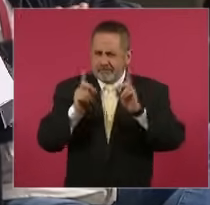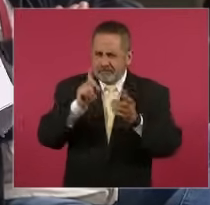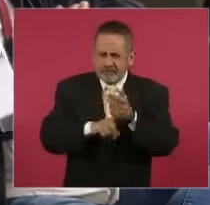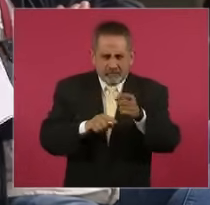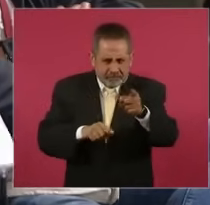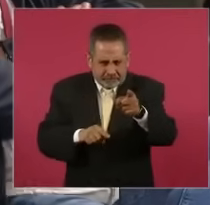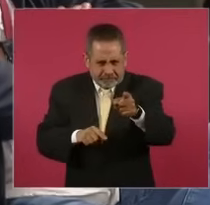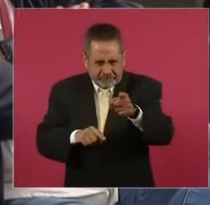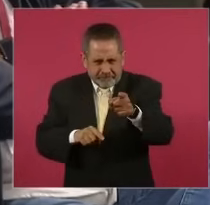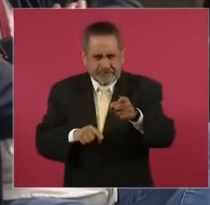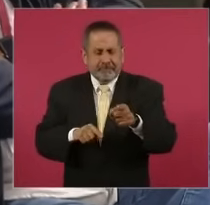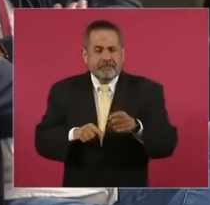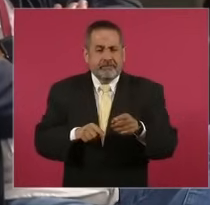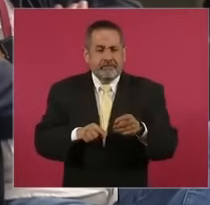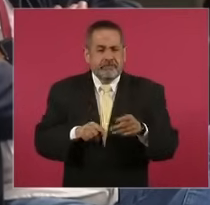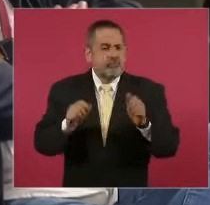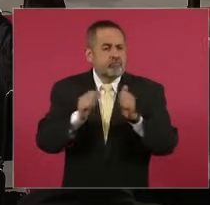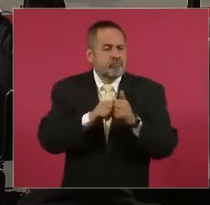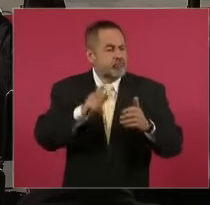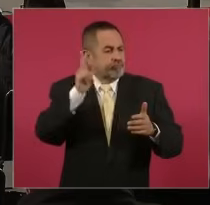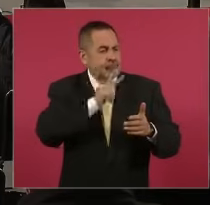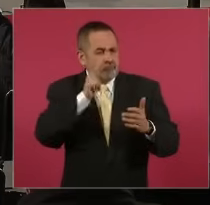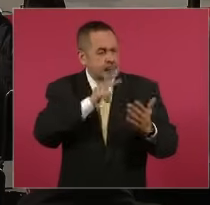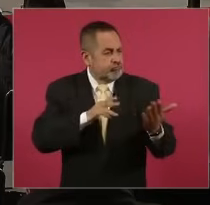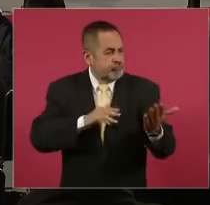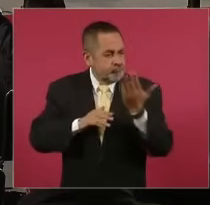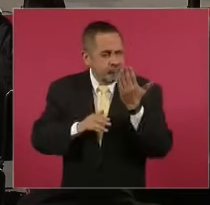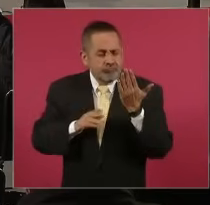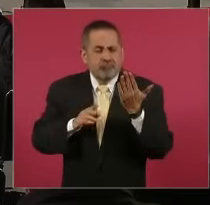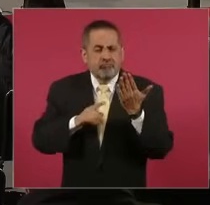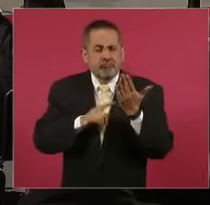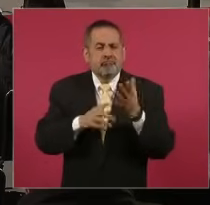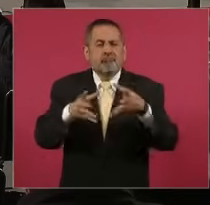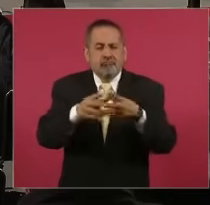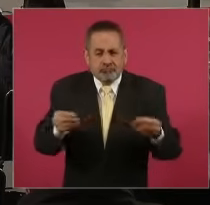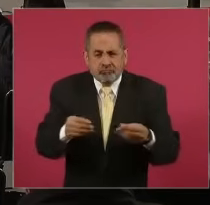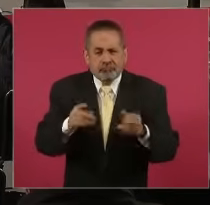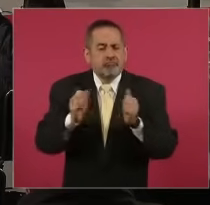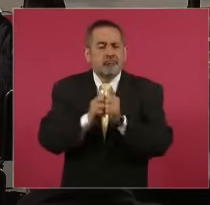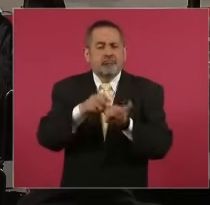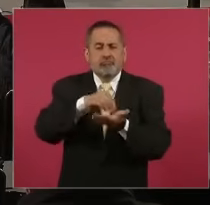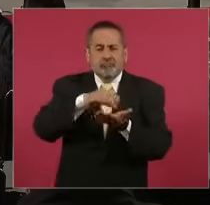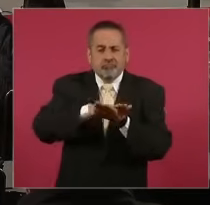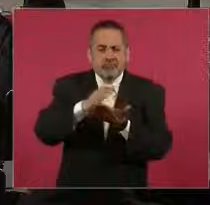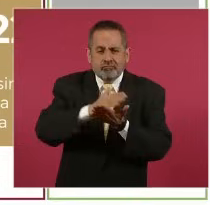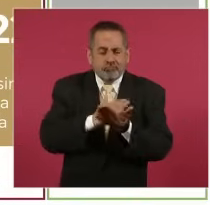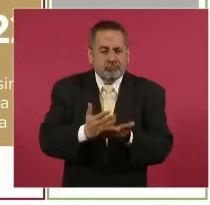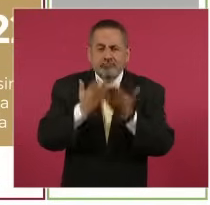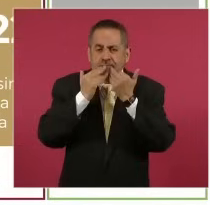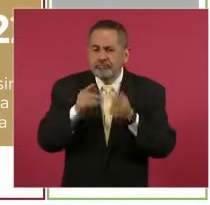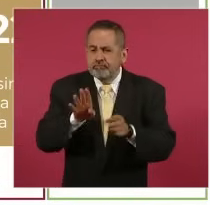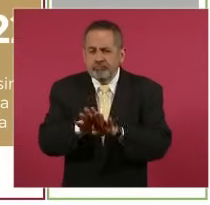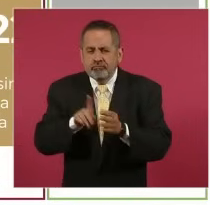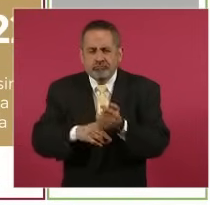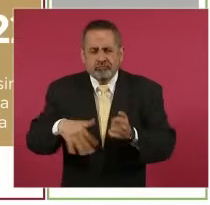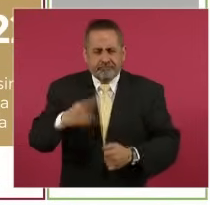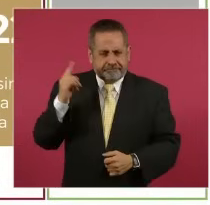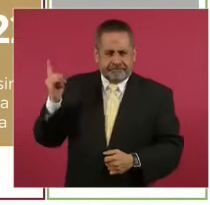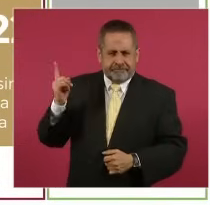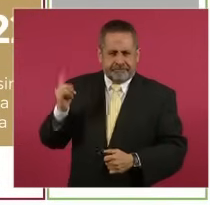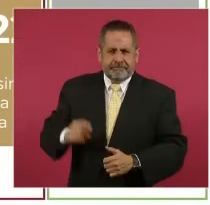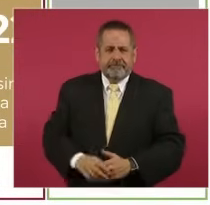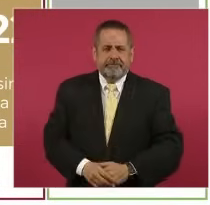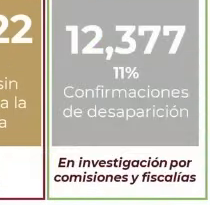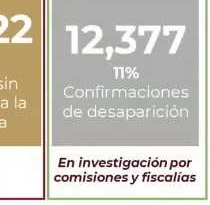respecto. Por ejemplo, en las confirmaciones de desapariciones o en registros sin indicios para la búsqueda. Por